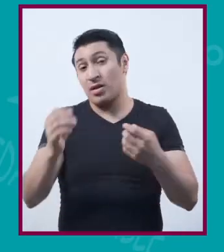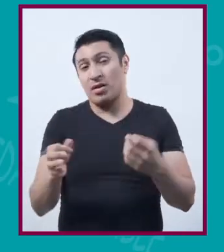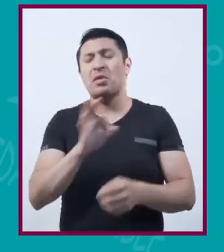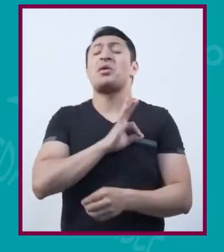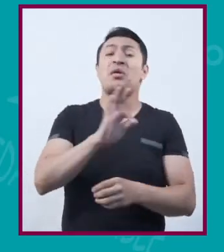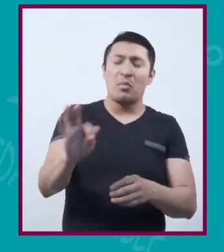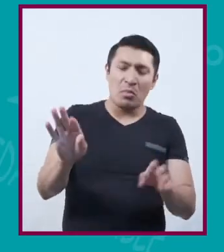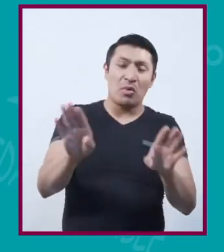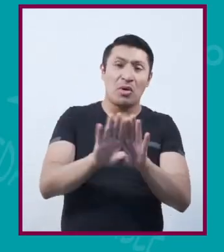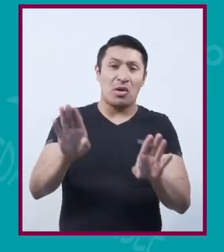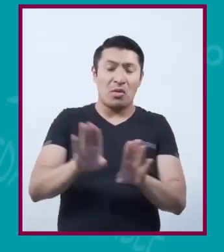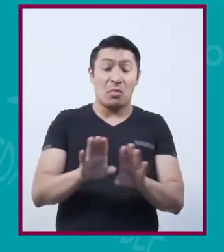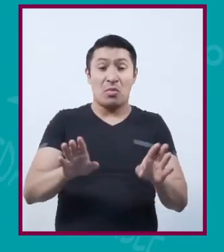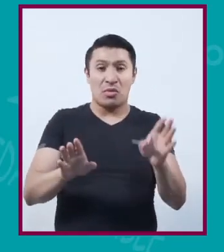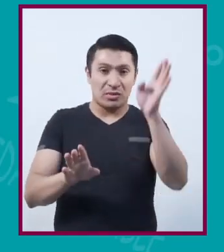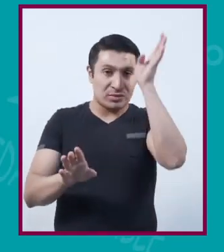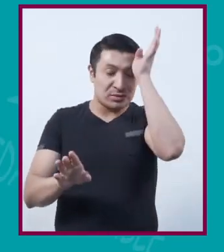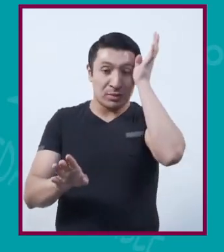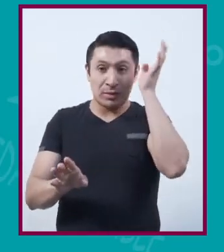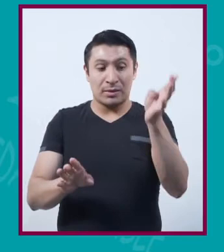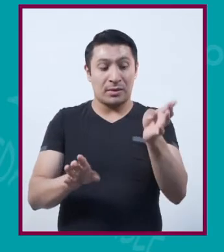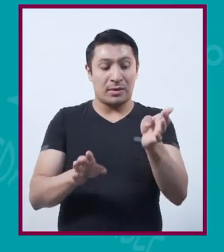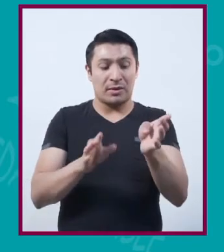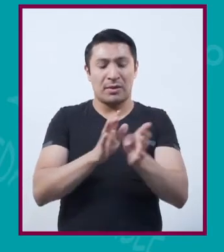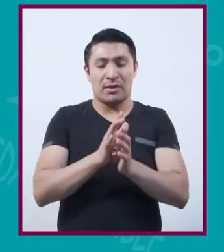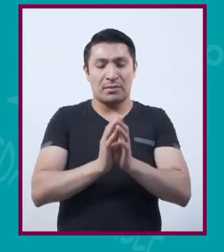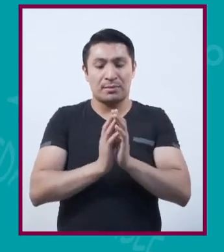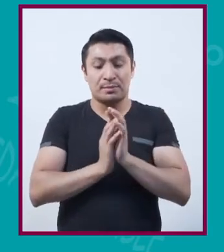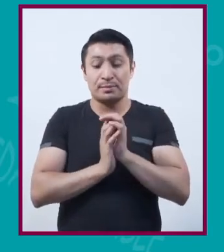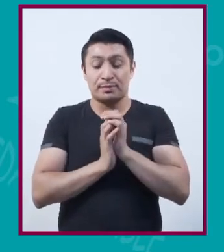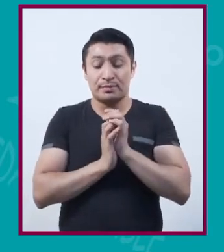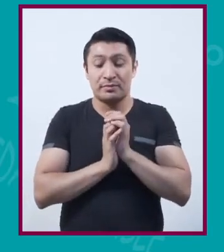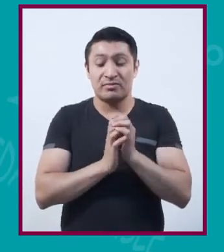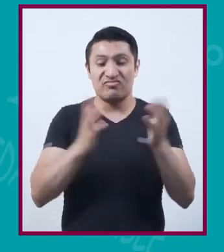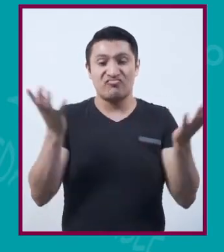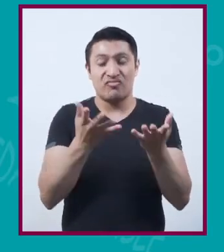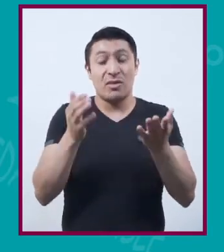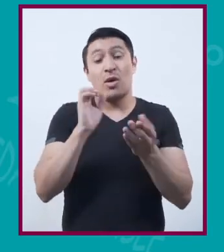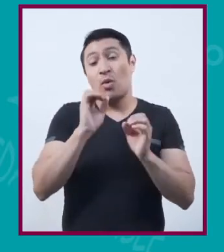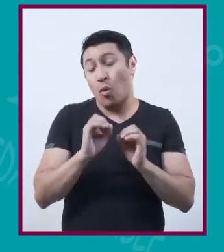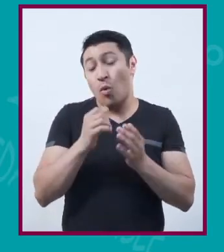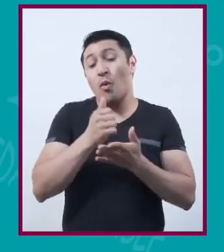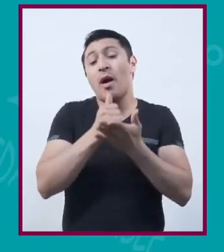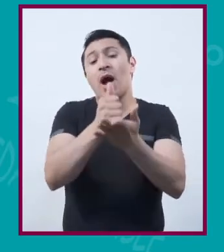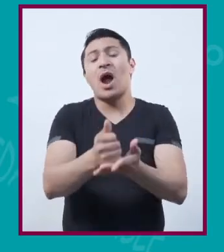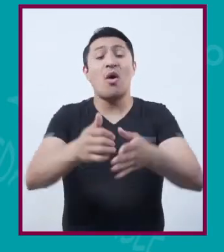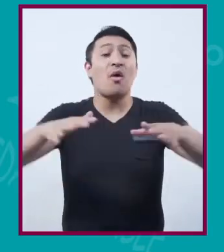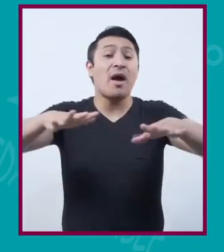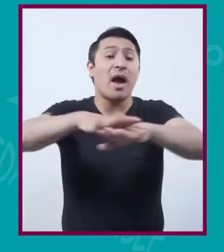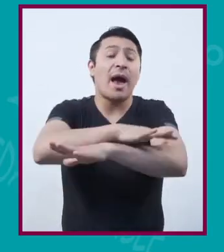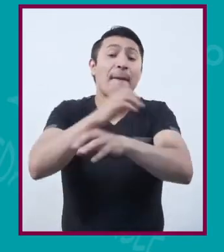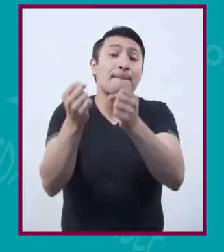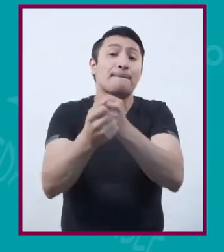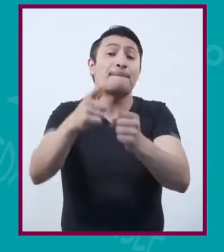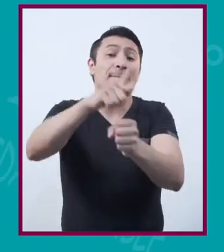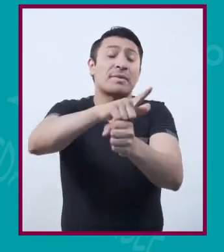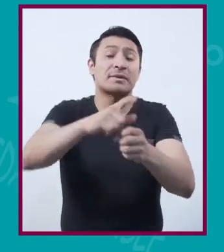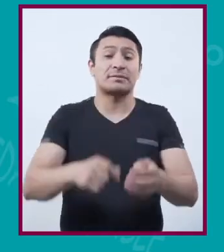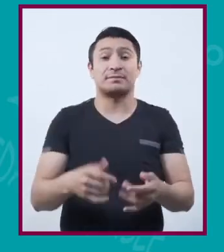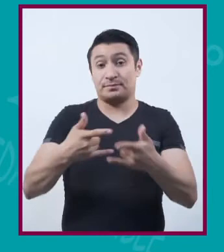los problemas, podemos de alguna manera producir o contribuir a